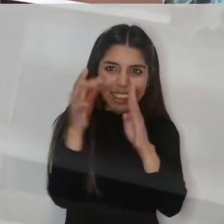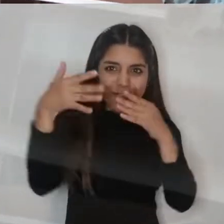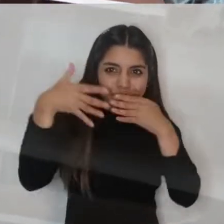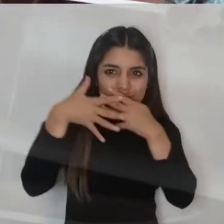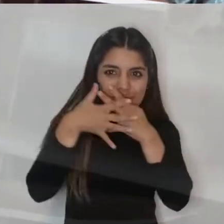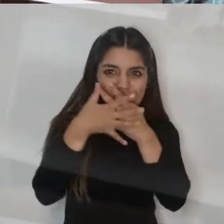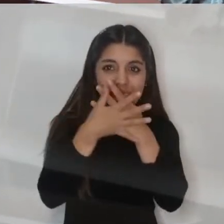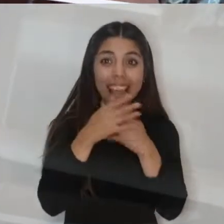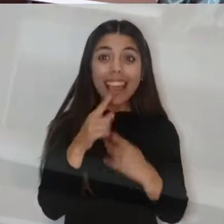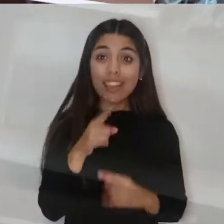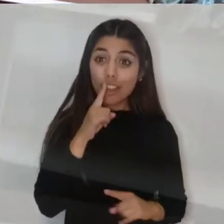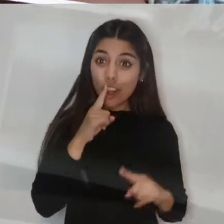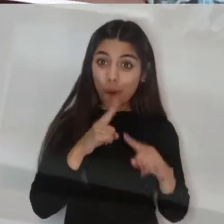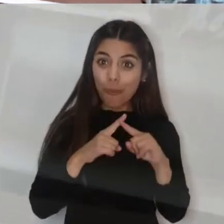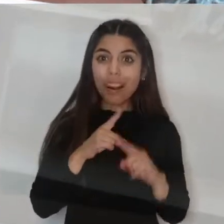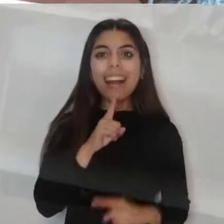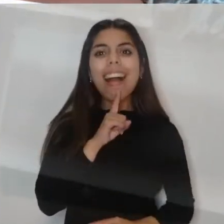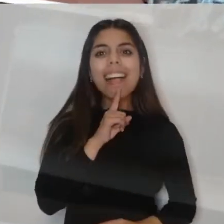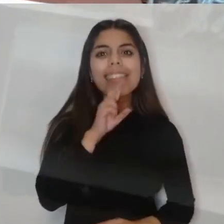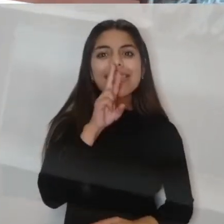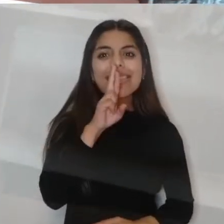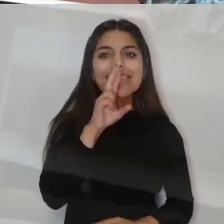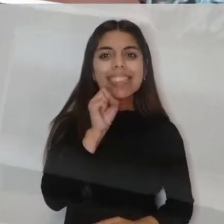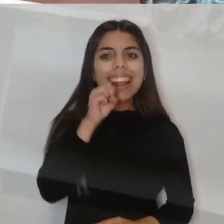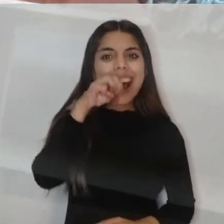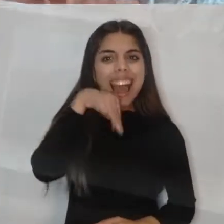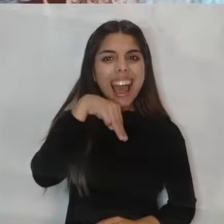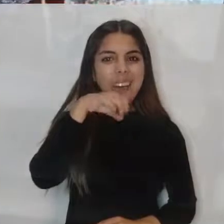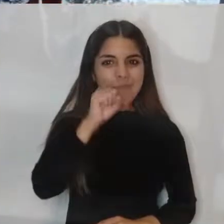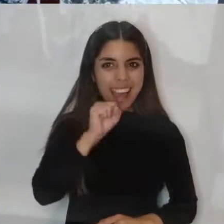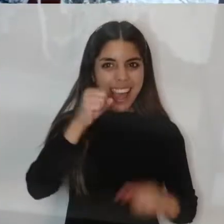colocar la trama. Claro. Sí.